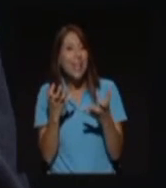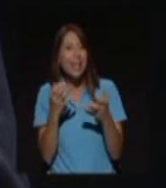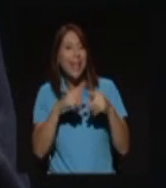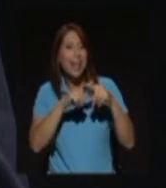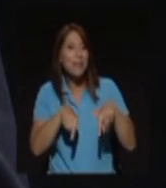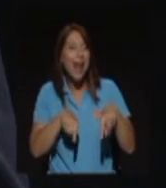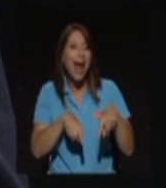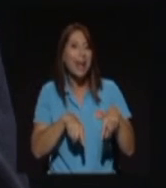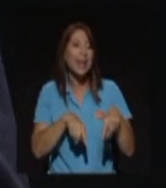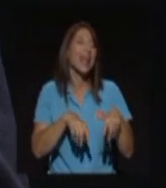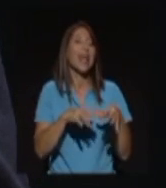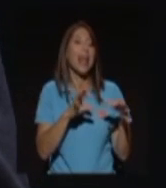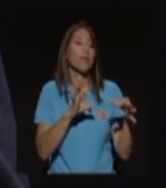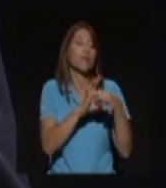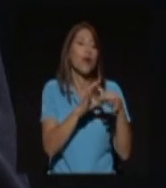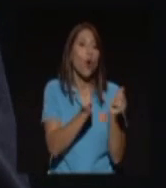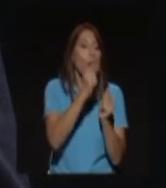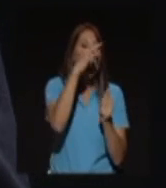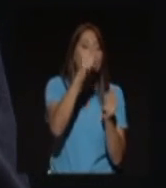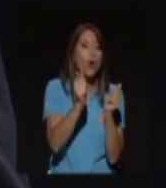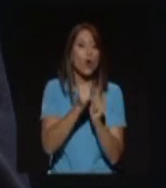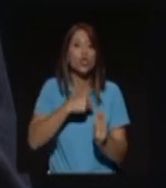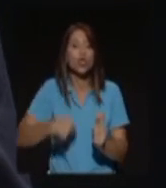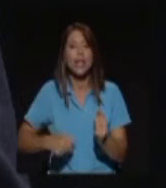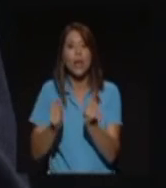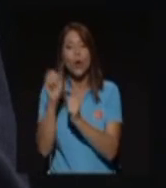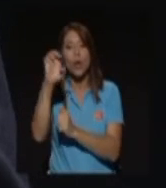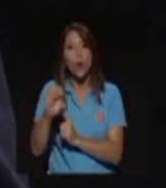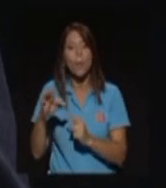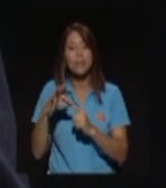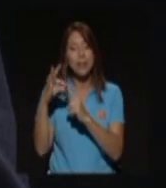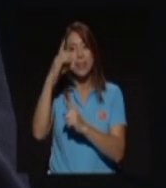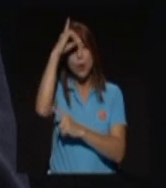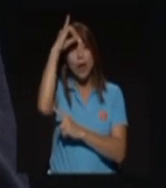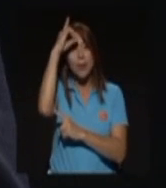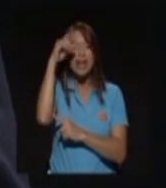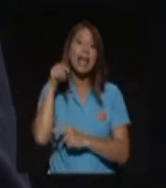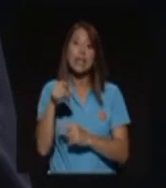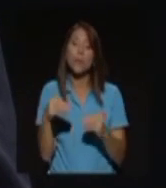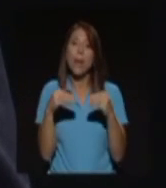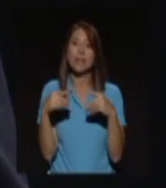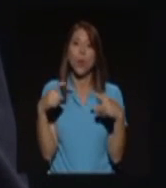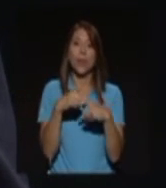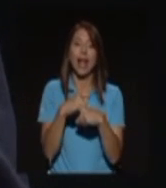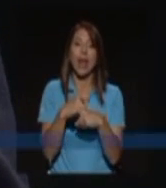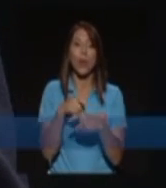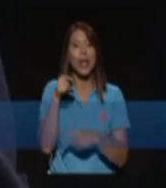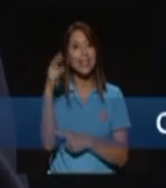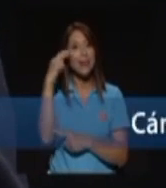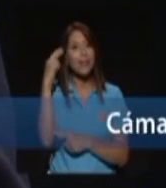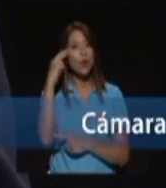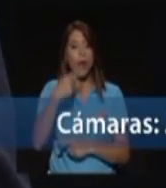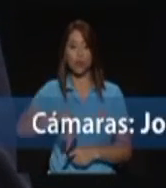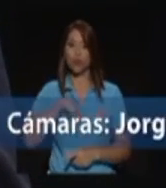déficit con China o con Europa, sobre todo con Alemania, que es un problema mucho más complicado. Esa razón en el caso nuestro